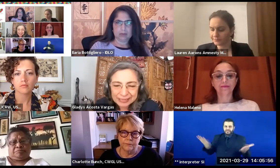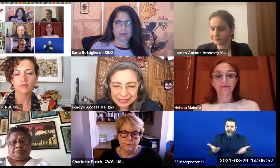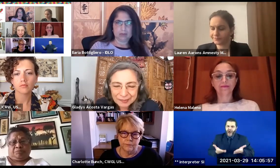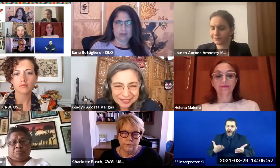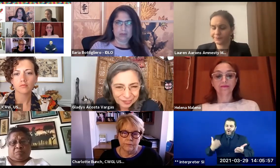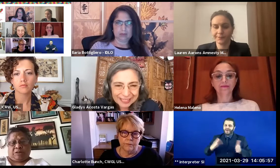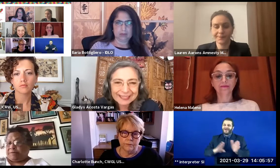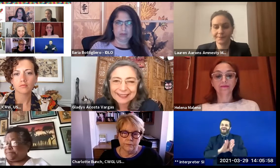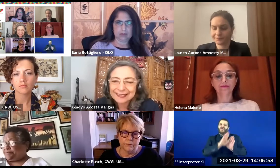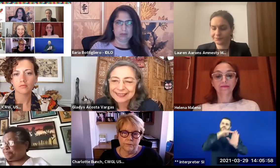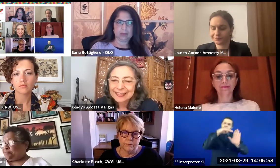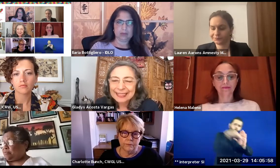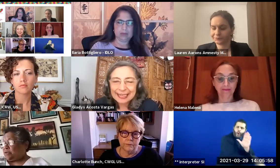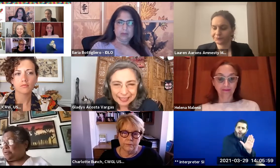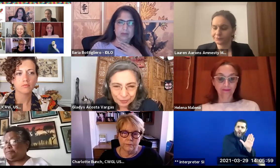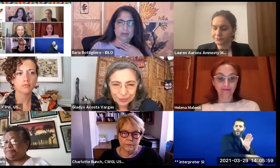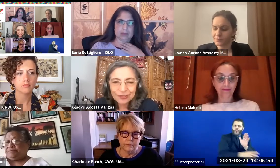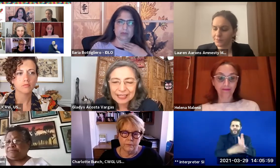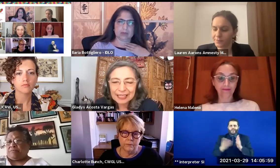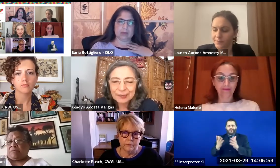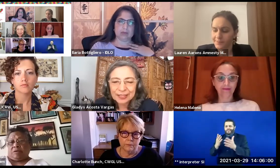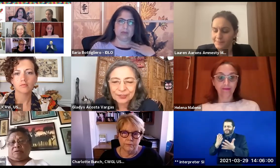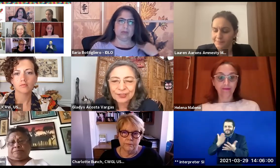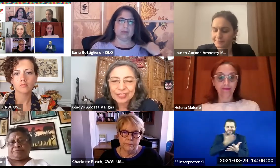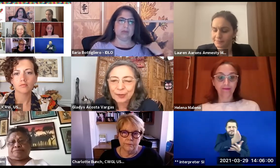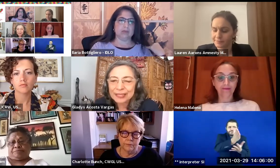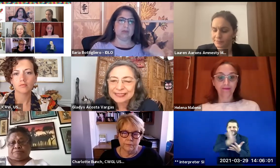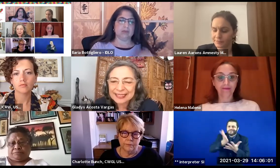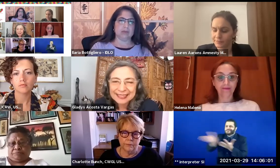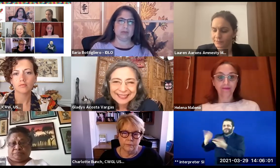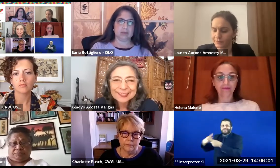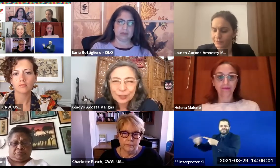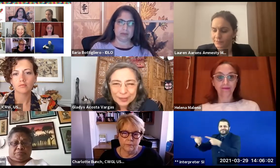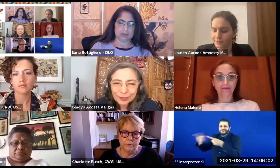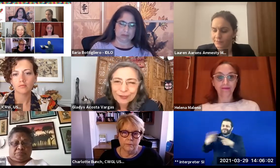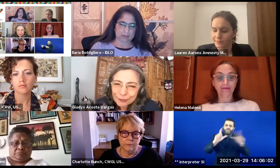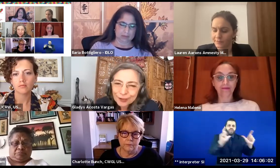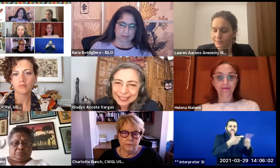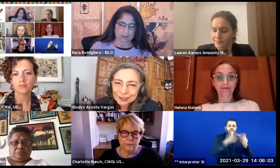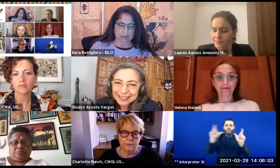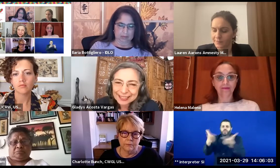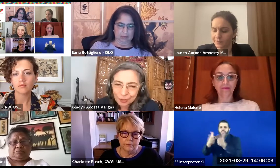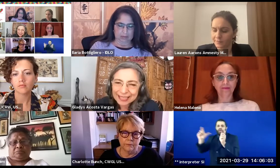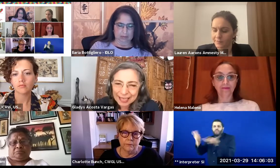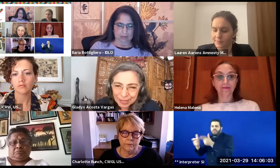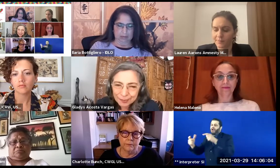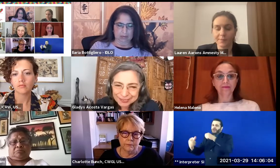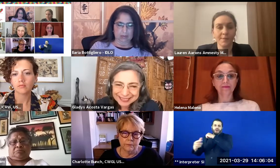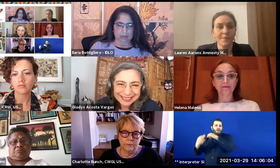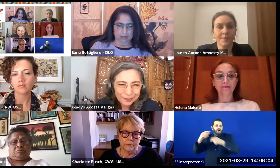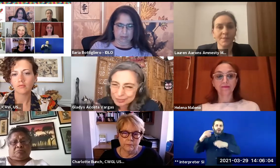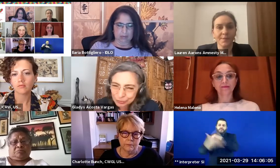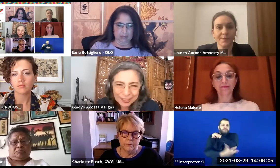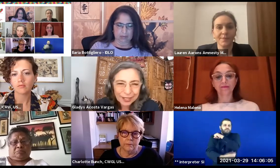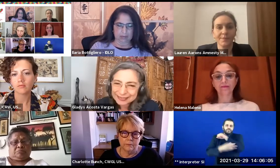la multidimensionalidad de la reducción y de la eliminación de la pobreza, sobre todo enfocándose en lo que llamamos